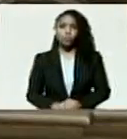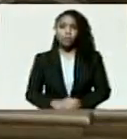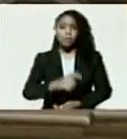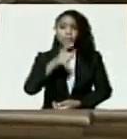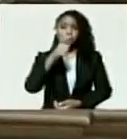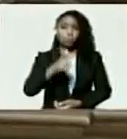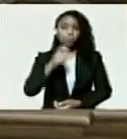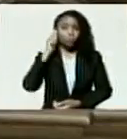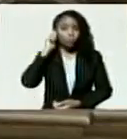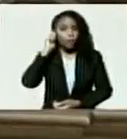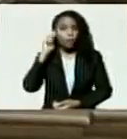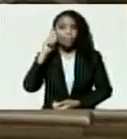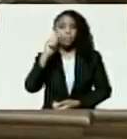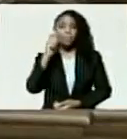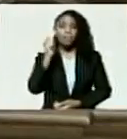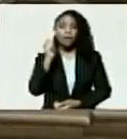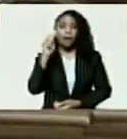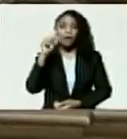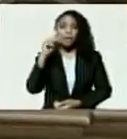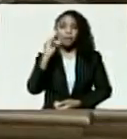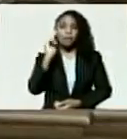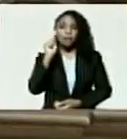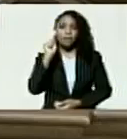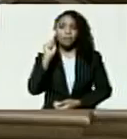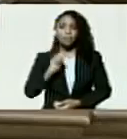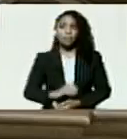Ciudadana Tania D'Amelio Cardiet,